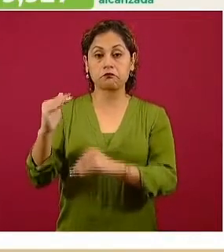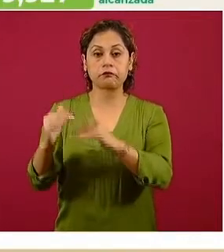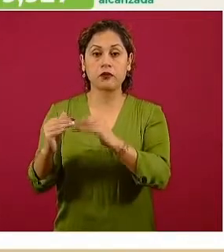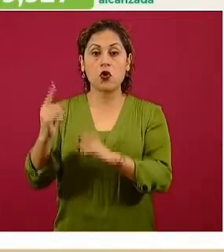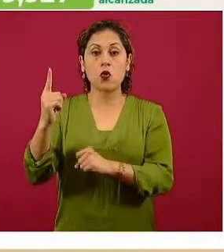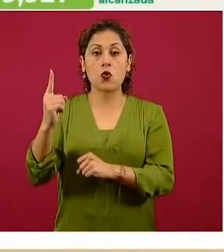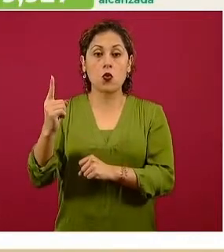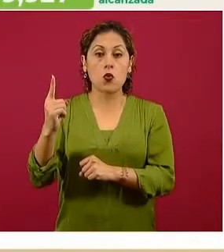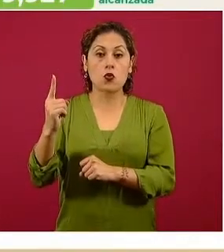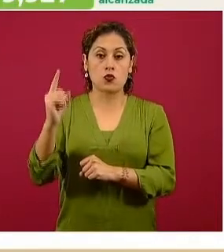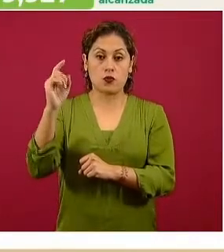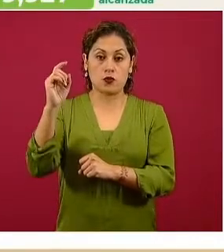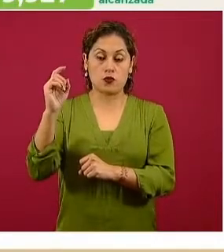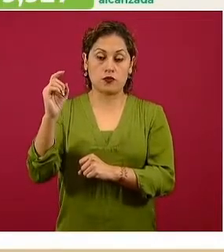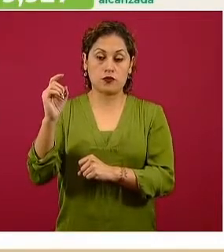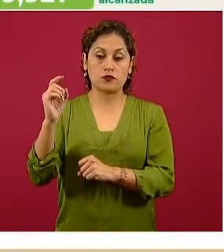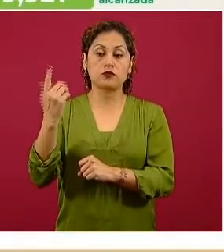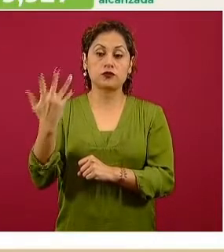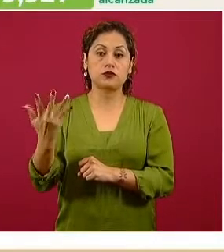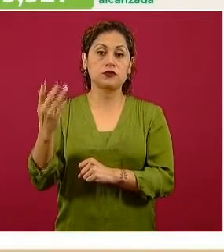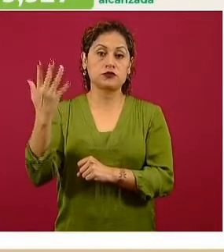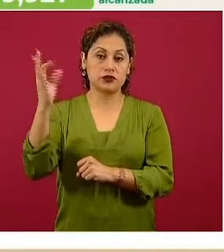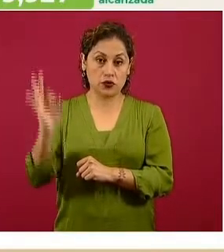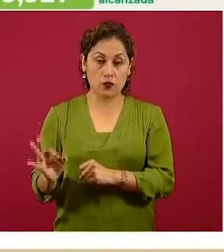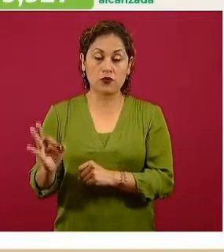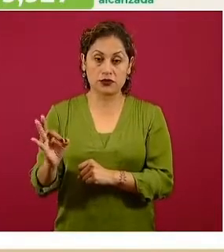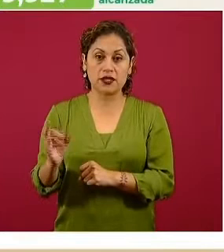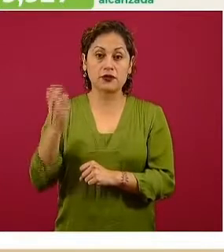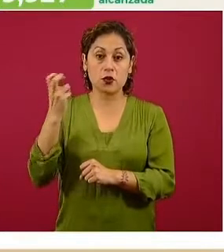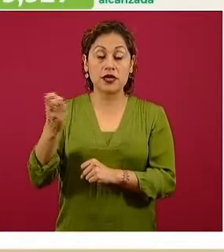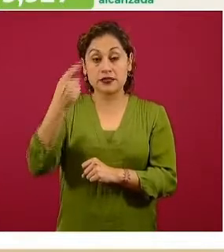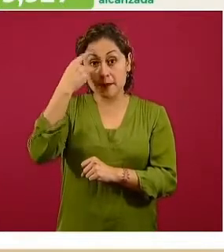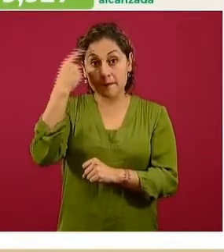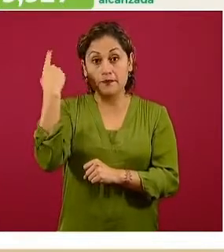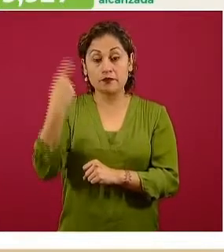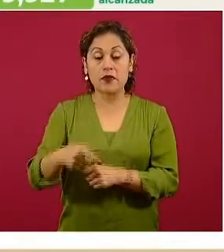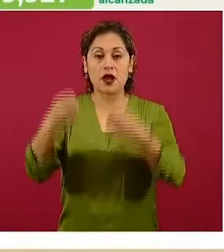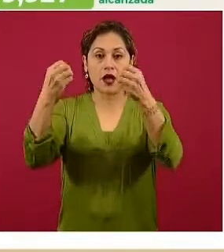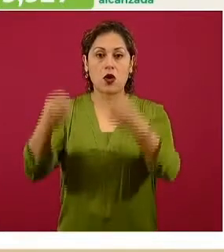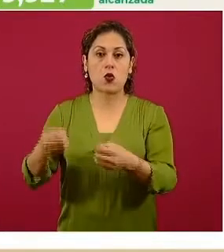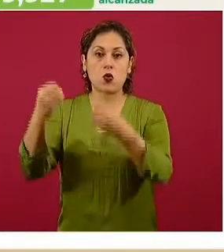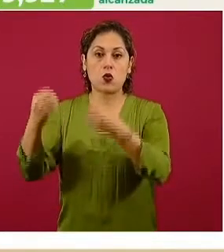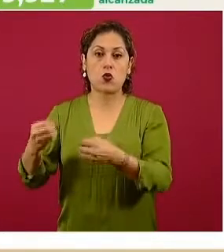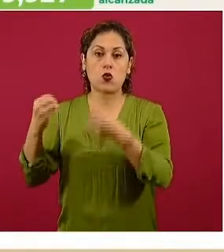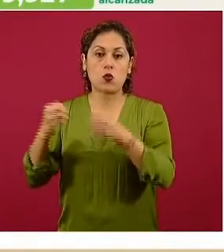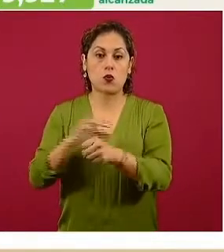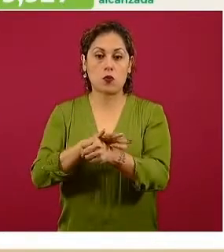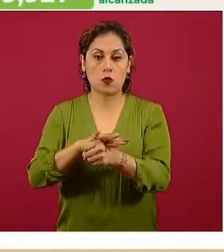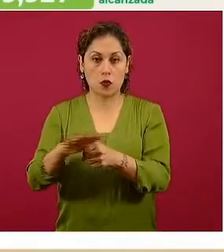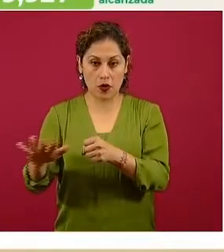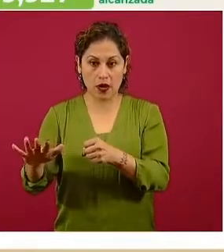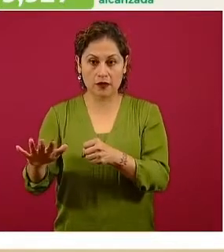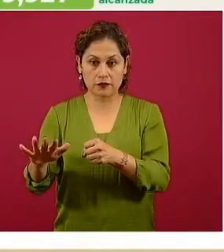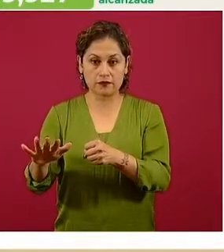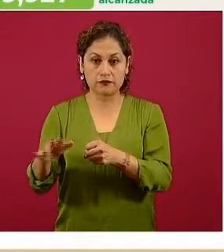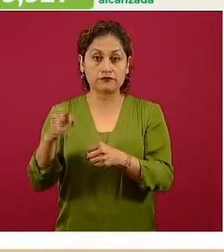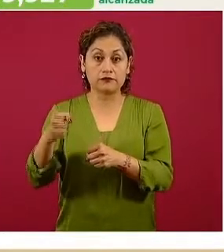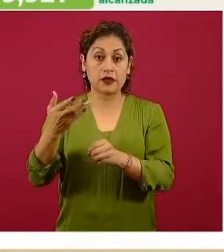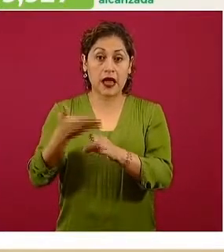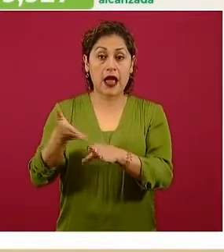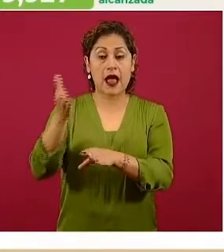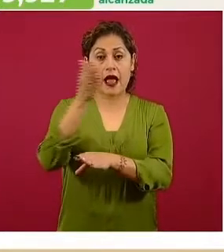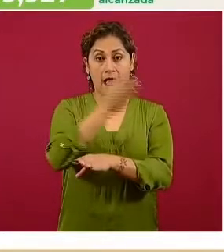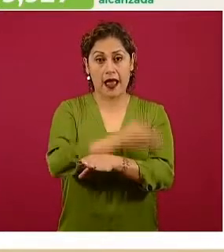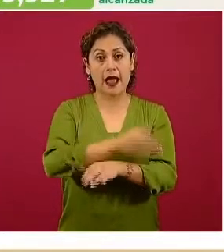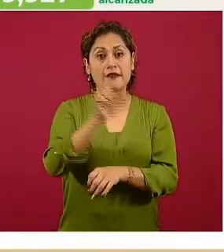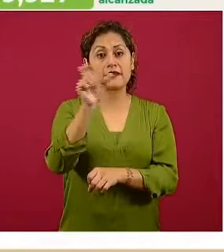decir, estaríamos a 5 puntos porcentuales de alcanzar la ocupación hospitalaria que en algún momento tuvimos